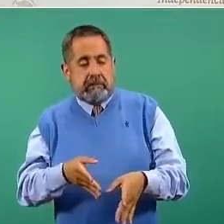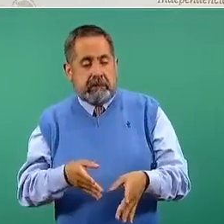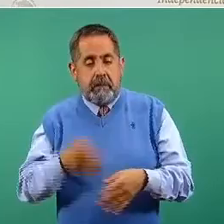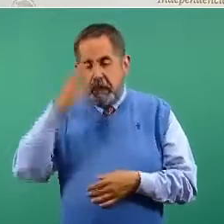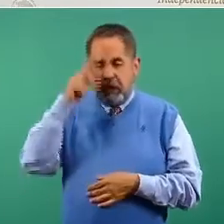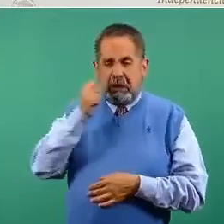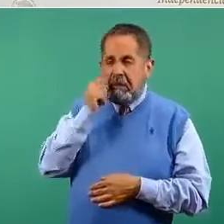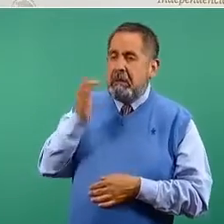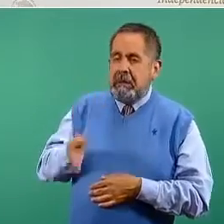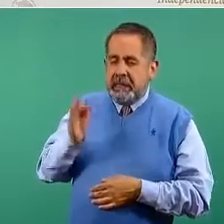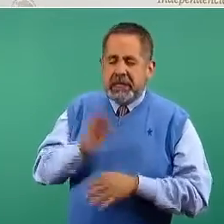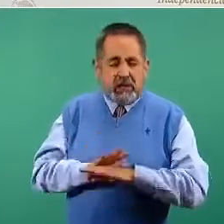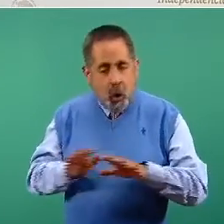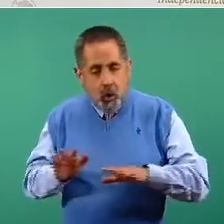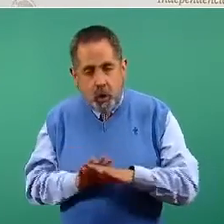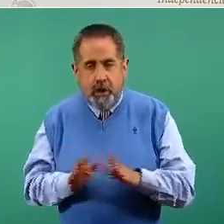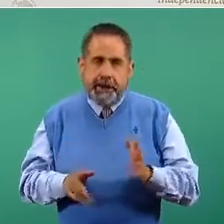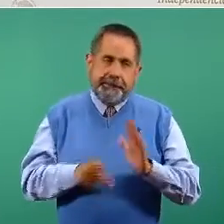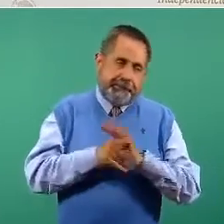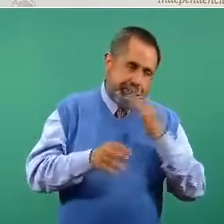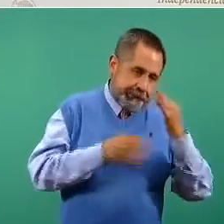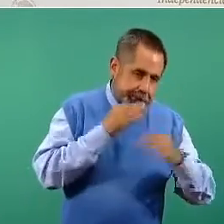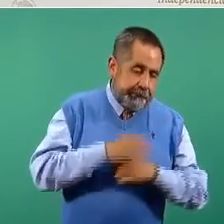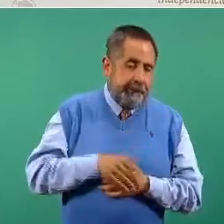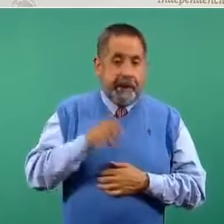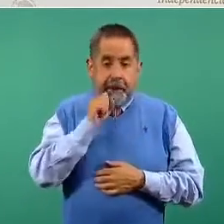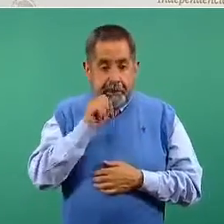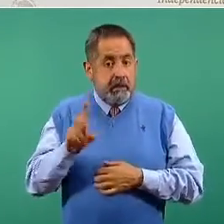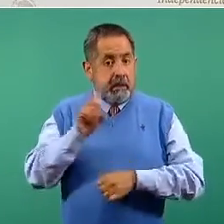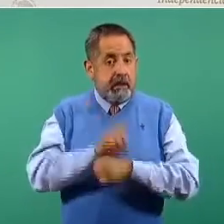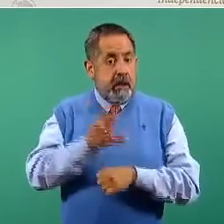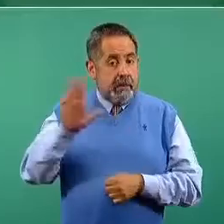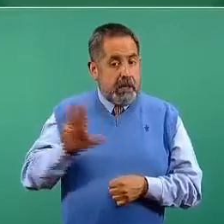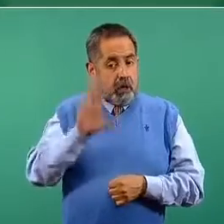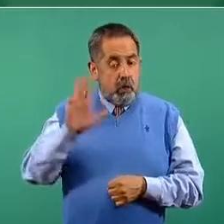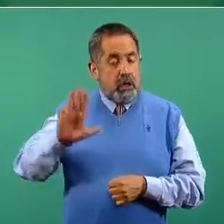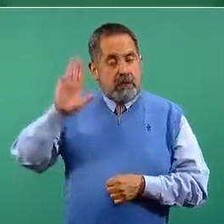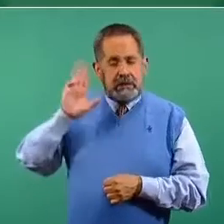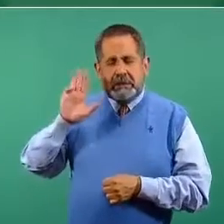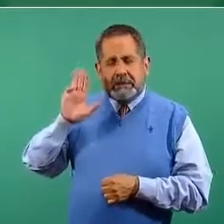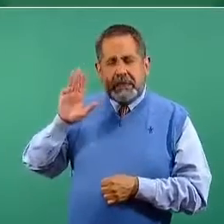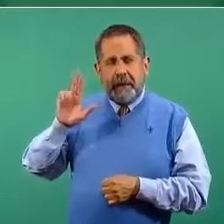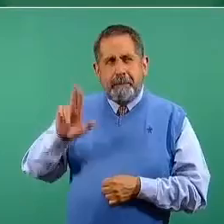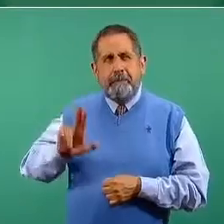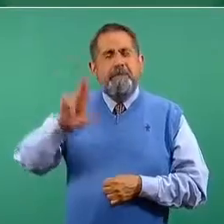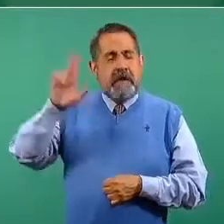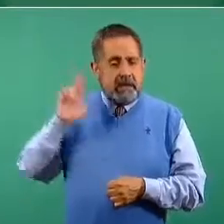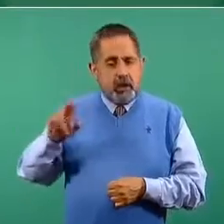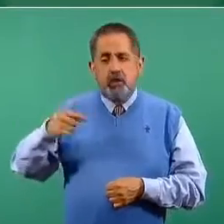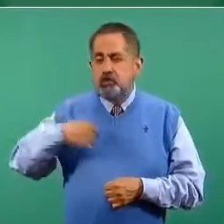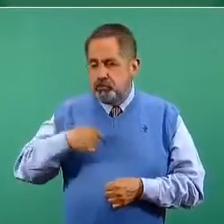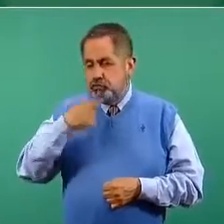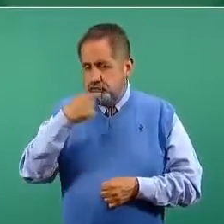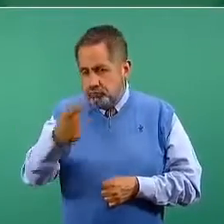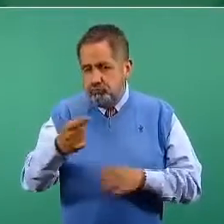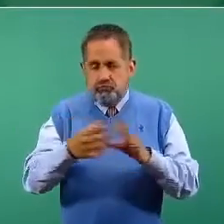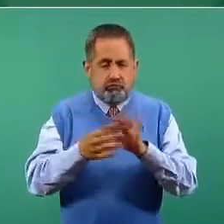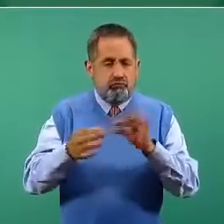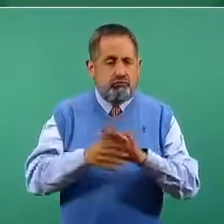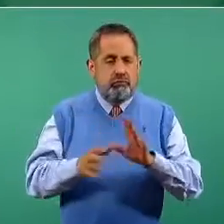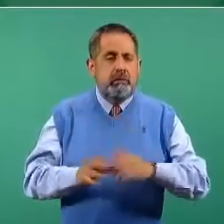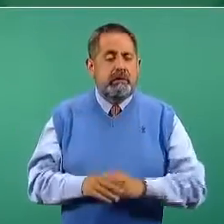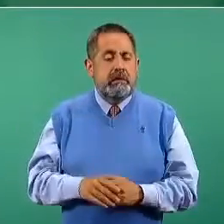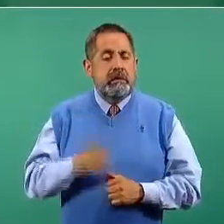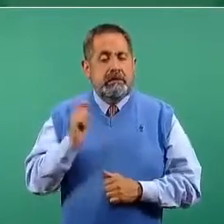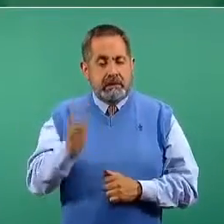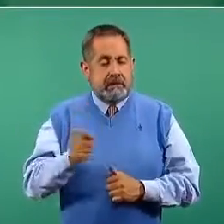sentido contrario. En esta misma conferencia, en aquel miércoles o el martes previo, comentamos